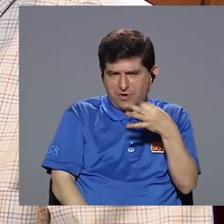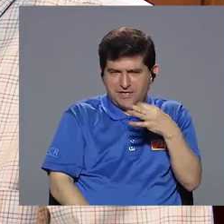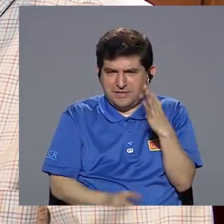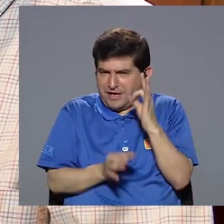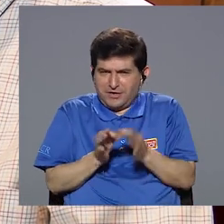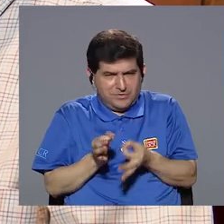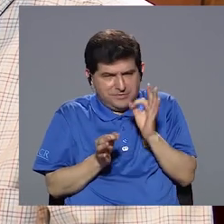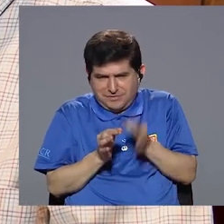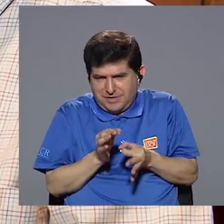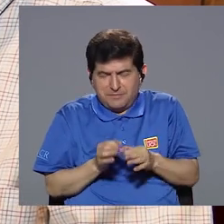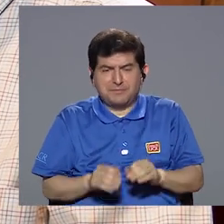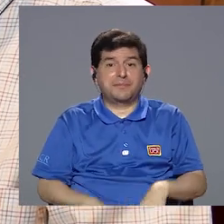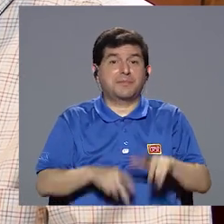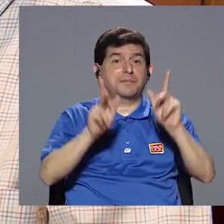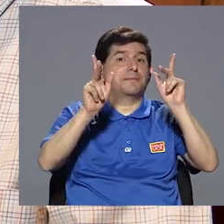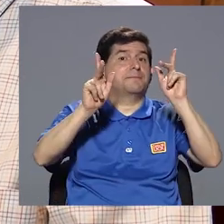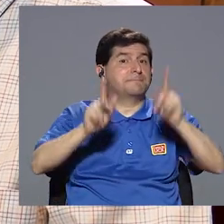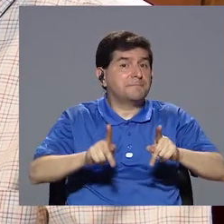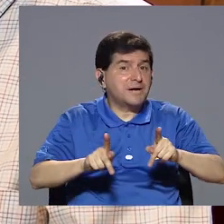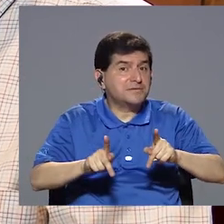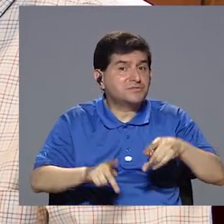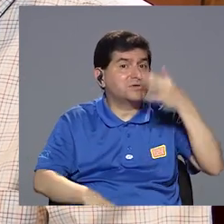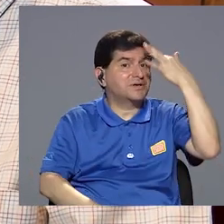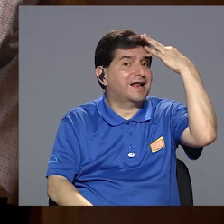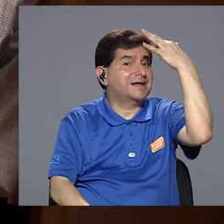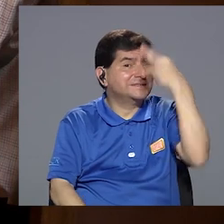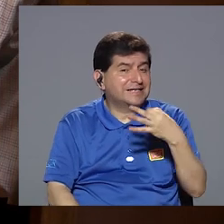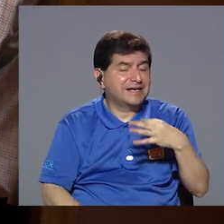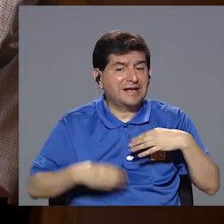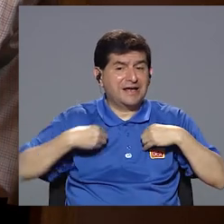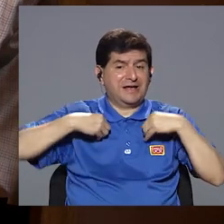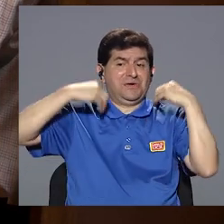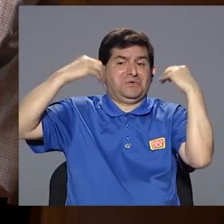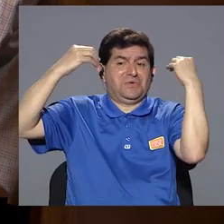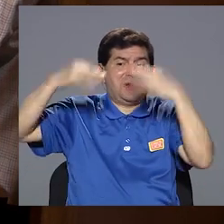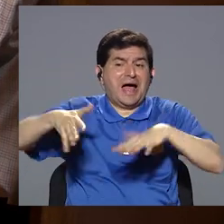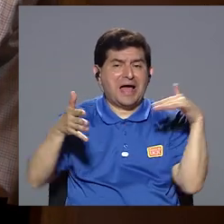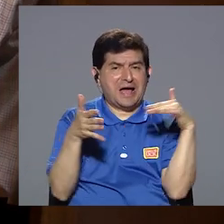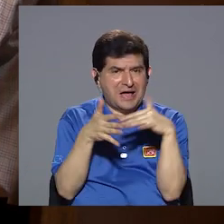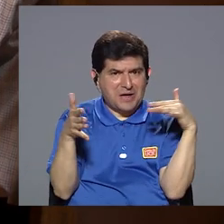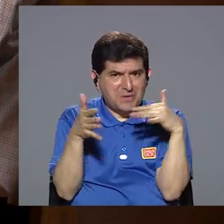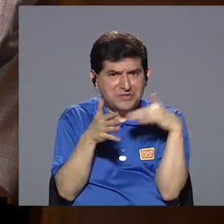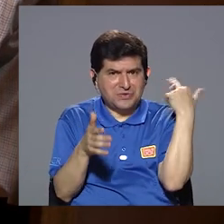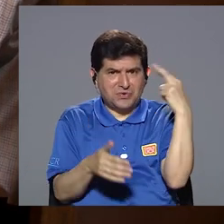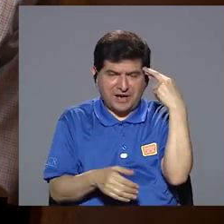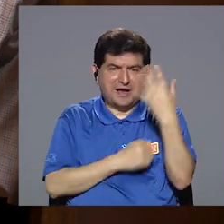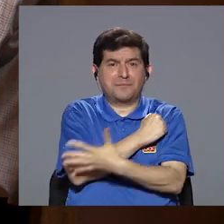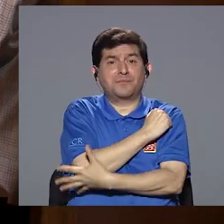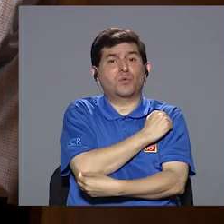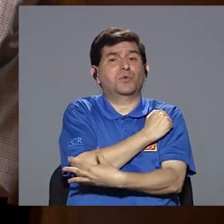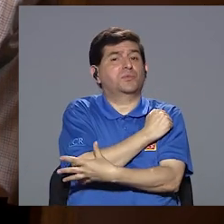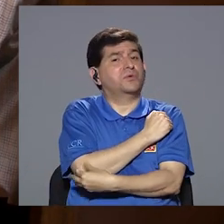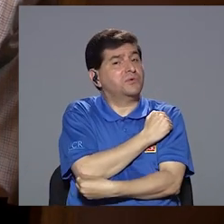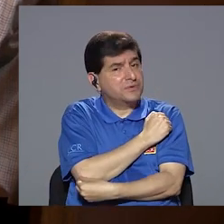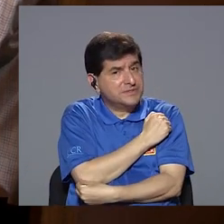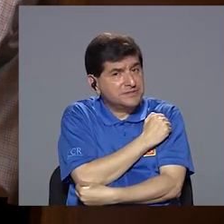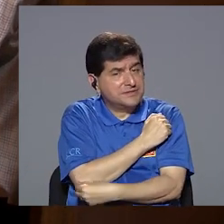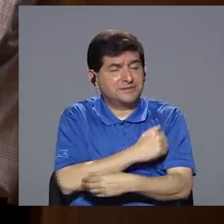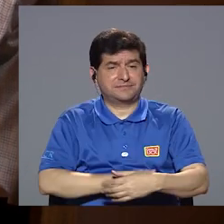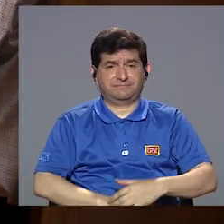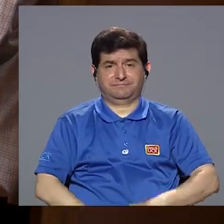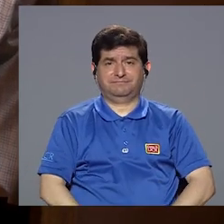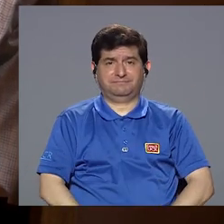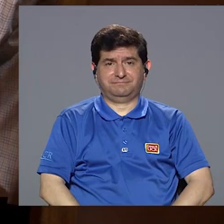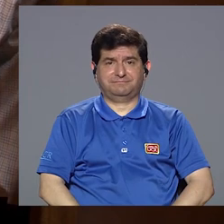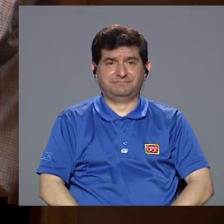un tanto simplista las personas creo que abandonan los estudios por pobreza